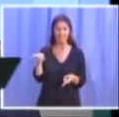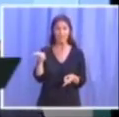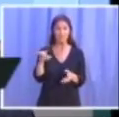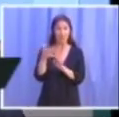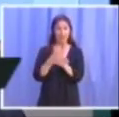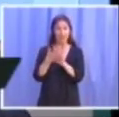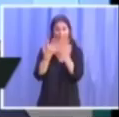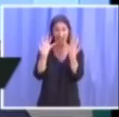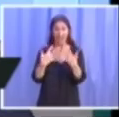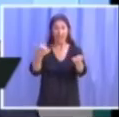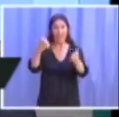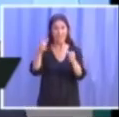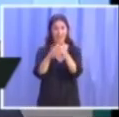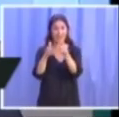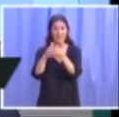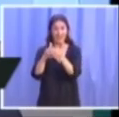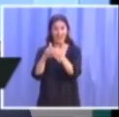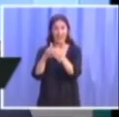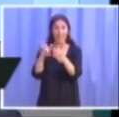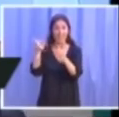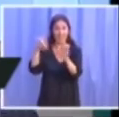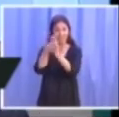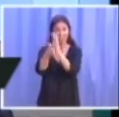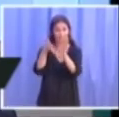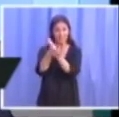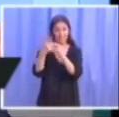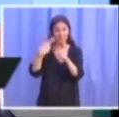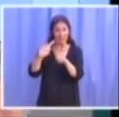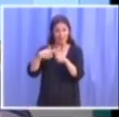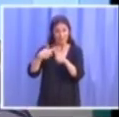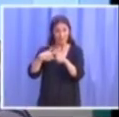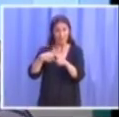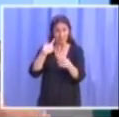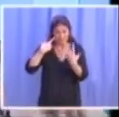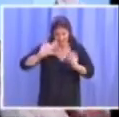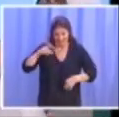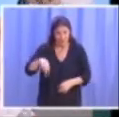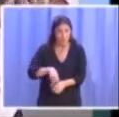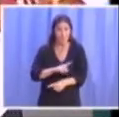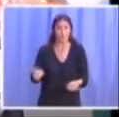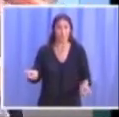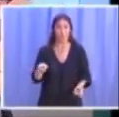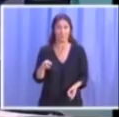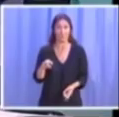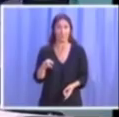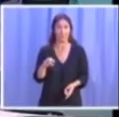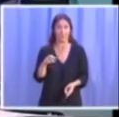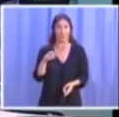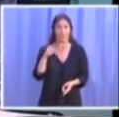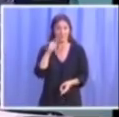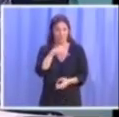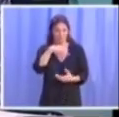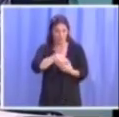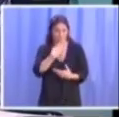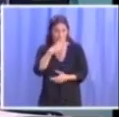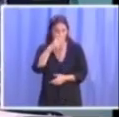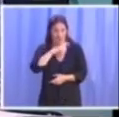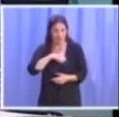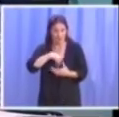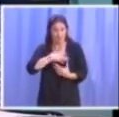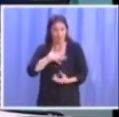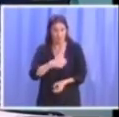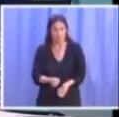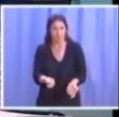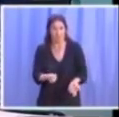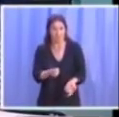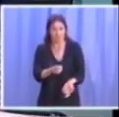a los granadinos diciéndole una cosa Granada, y diciendo lo que realmente no es. Que usted ha trabajado este señor que tengo aquí a mi derecha